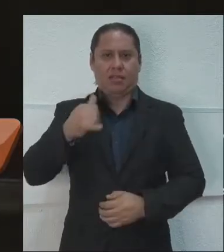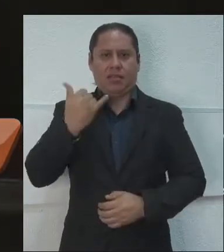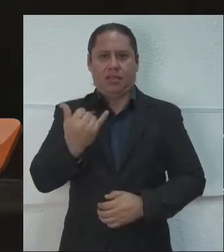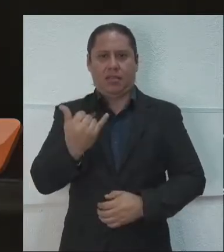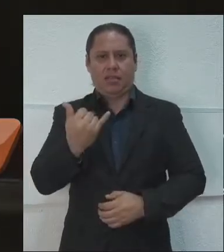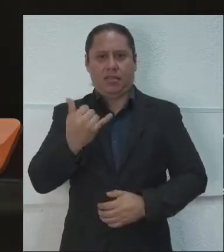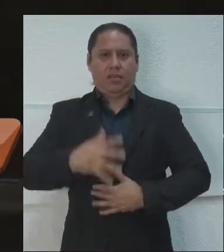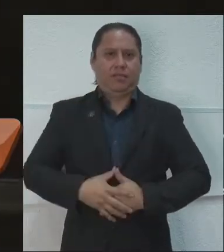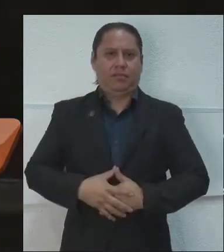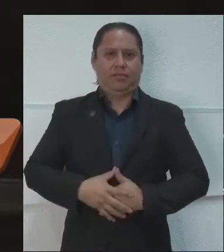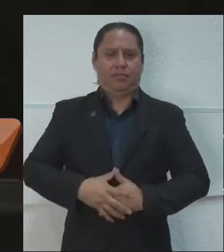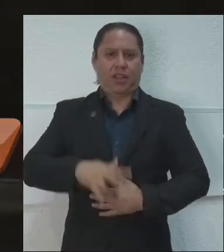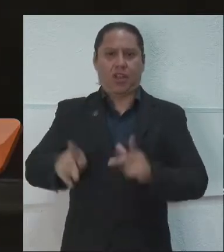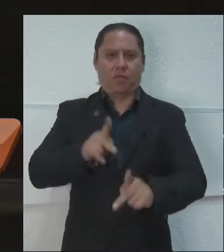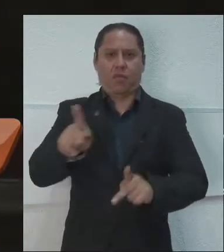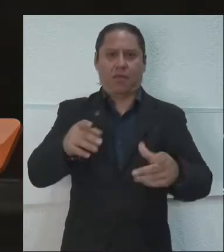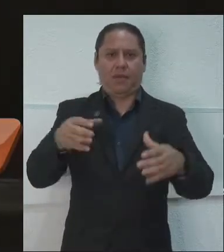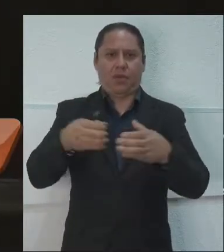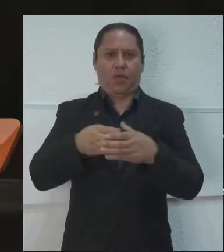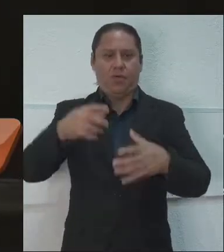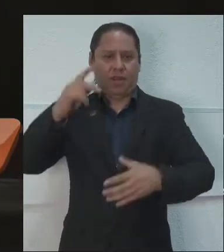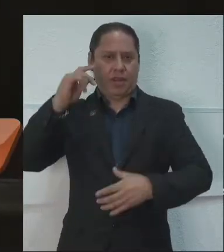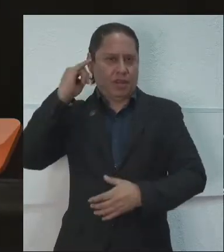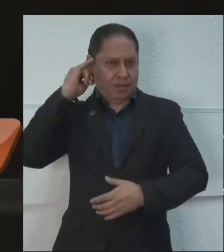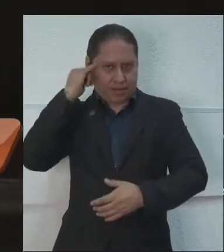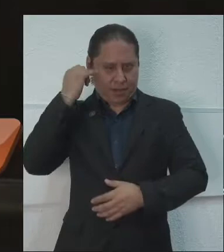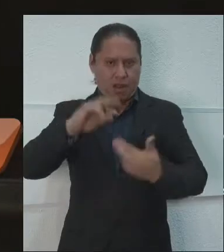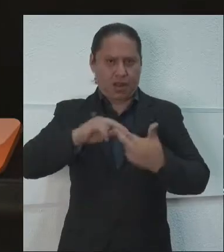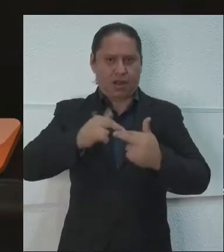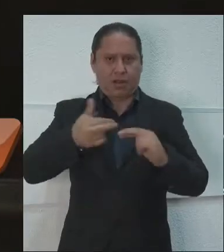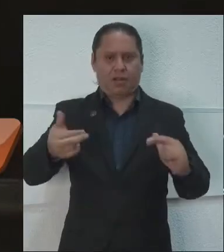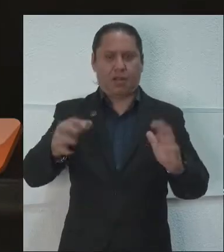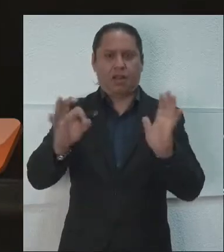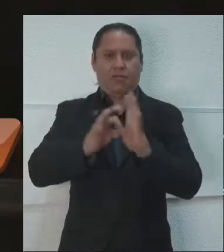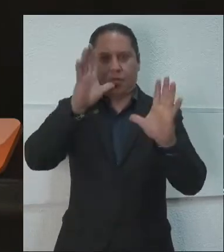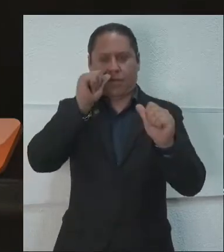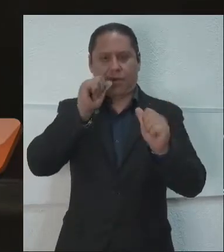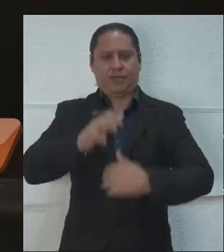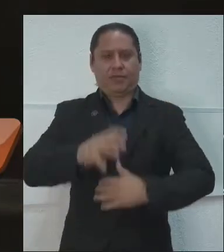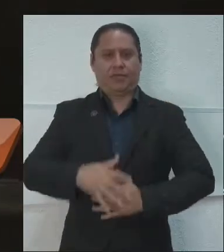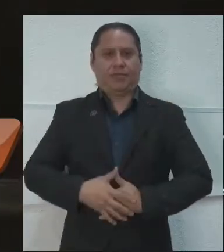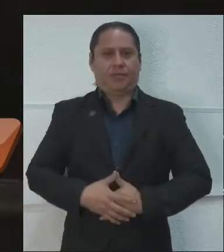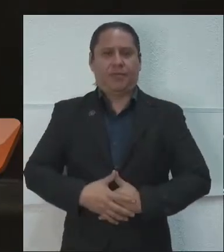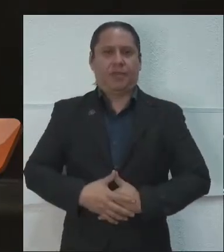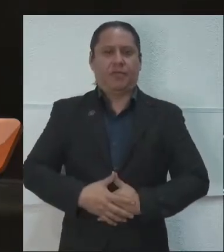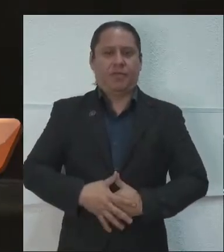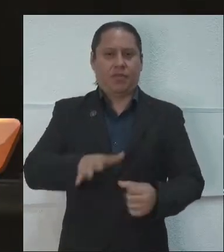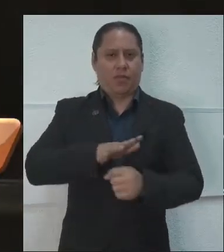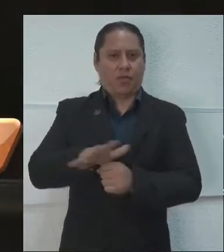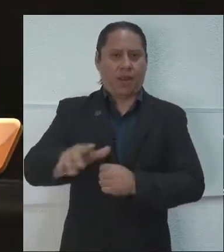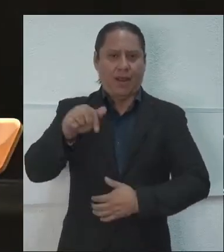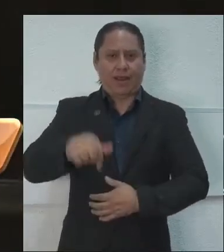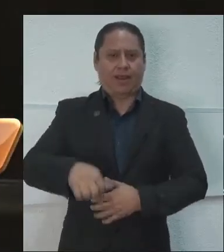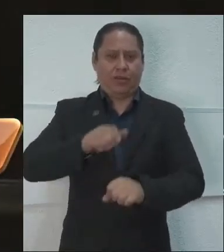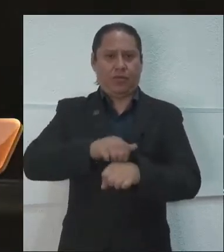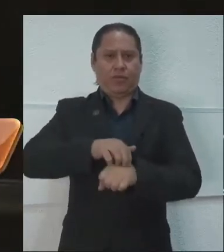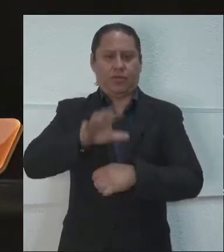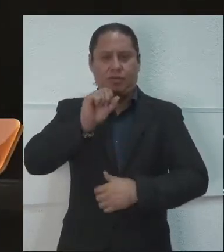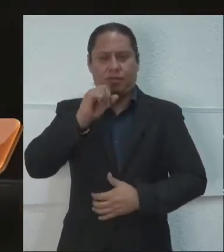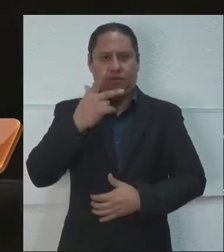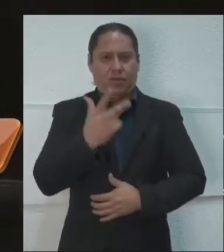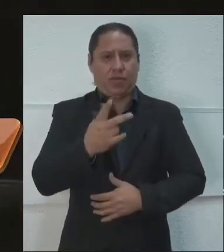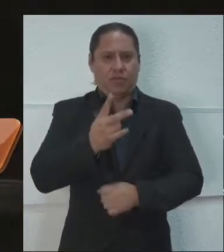Uso de Pueblos y Comunidades Indígenas relativo al acto de acuerdo por el que esta 68ª